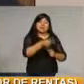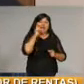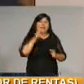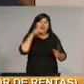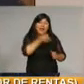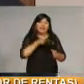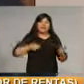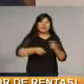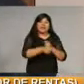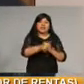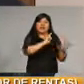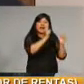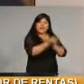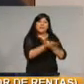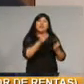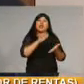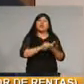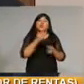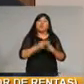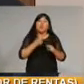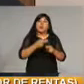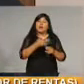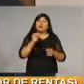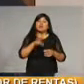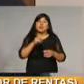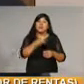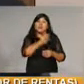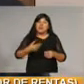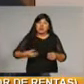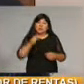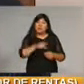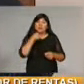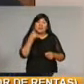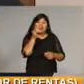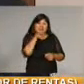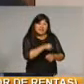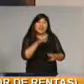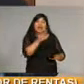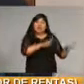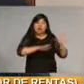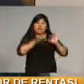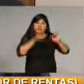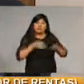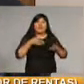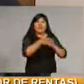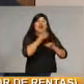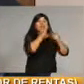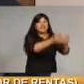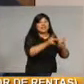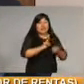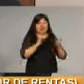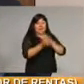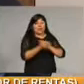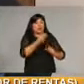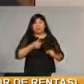cambiar titularidad mientras eso no suceda nosotros no podemos generar nuevos titulares de deuda la deuda la tiene el titular